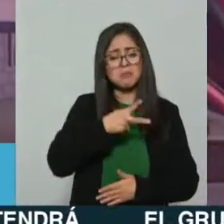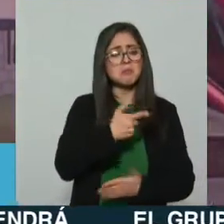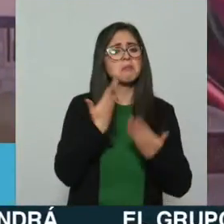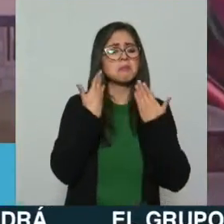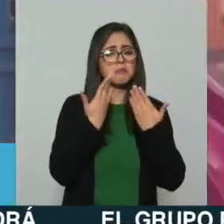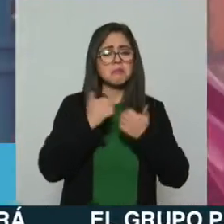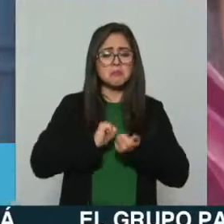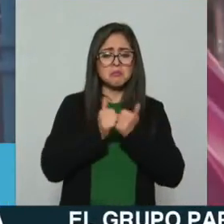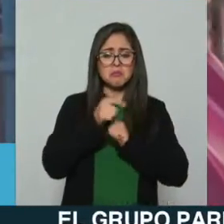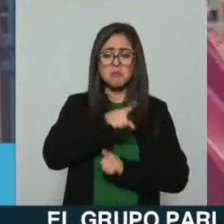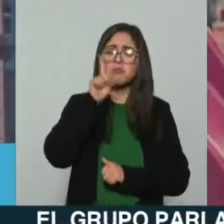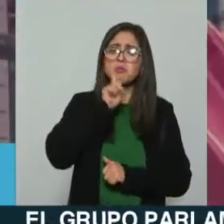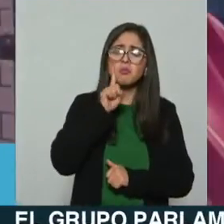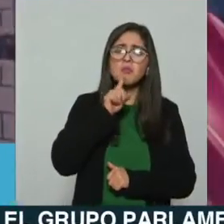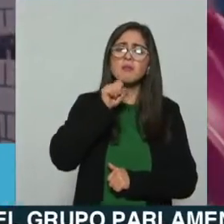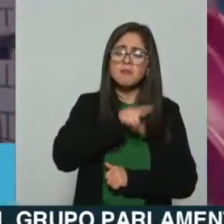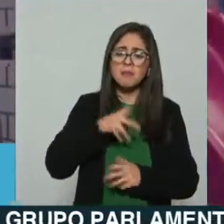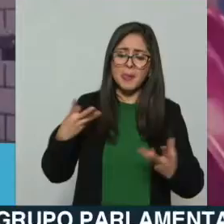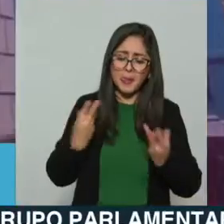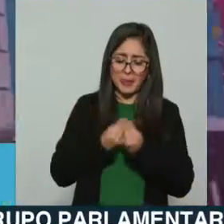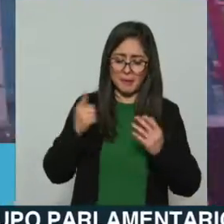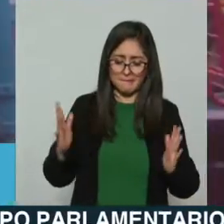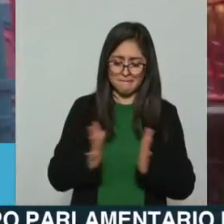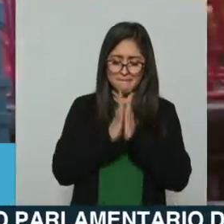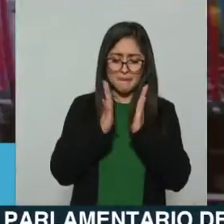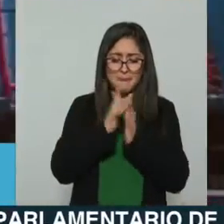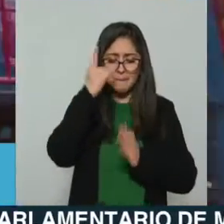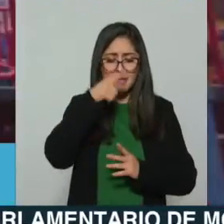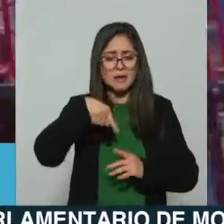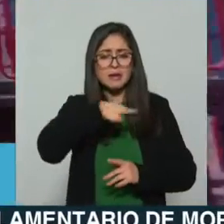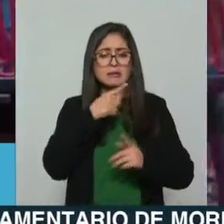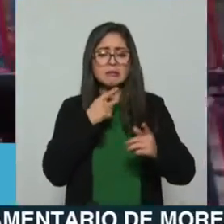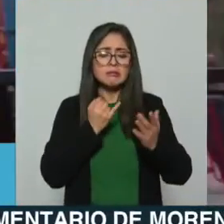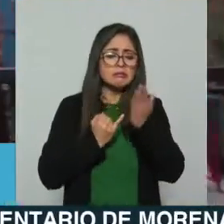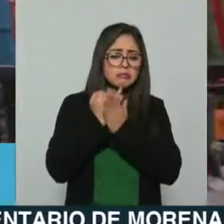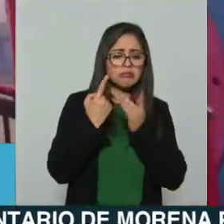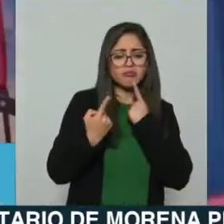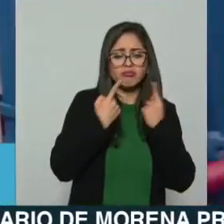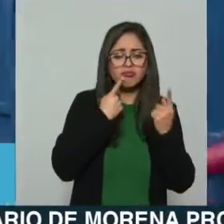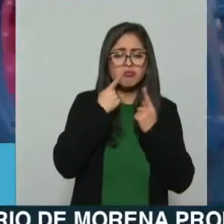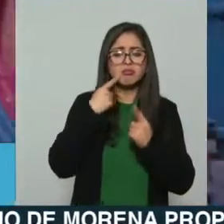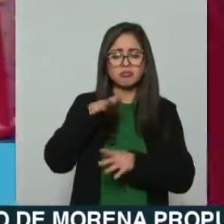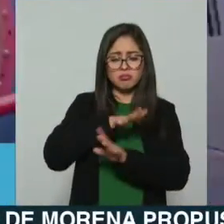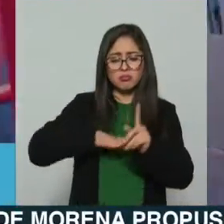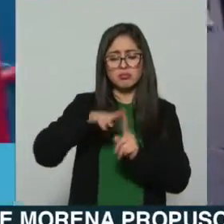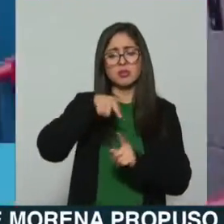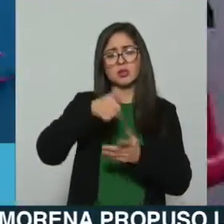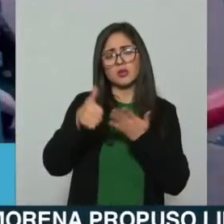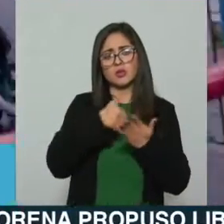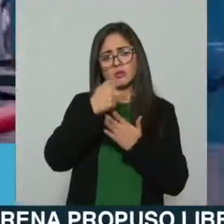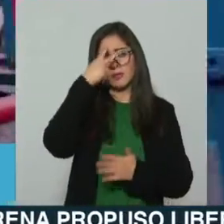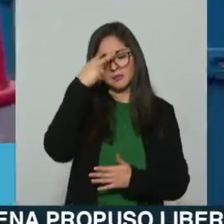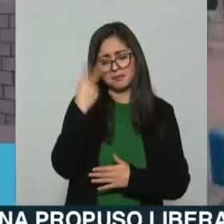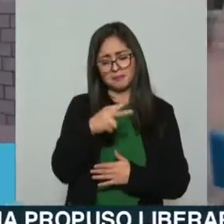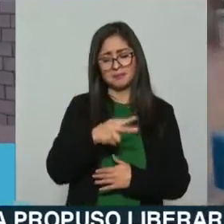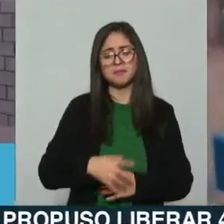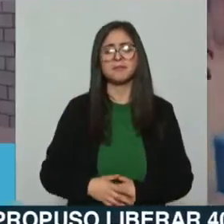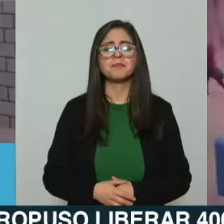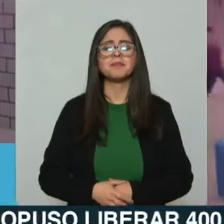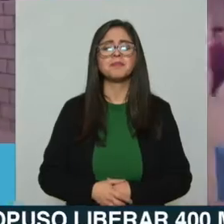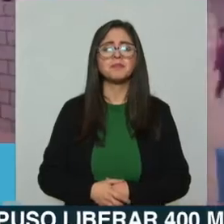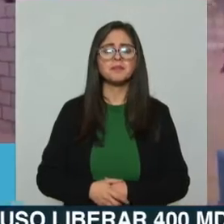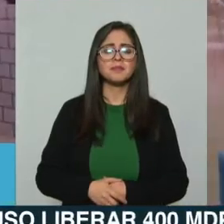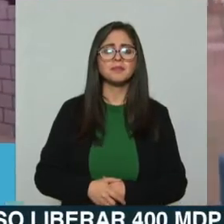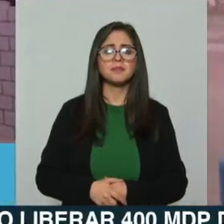ahora también participamos activamente en las decisiones de nuestras colonias en la Ciudad de México.